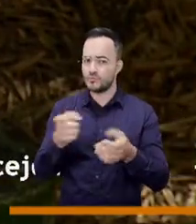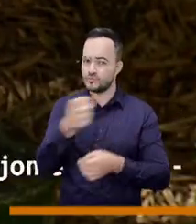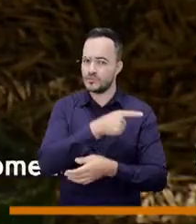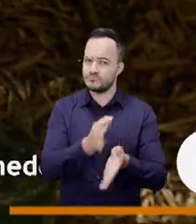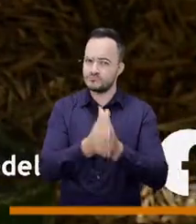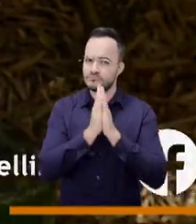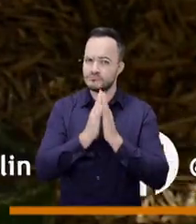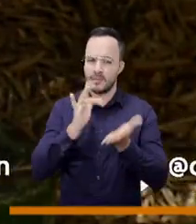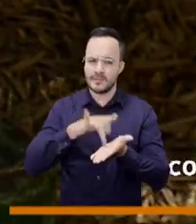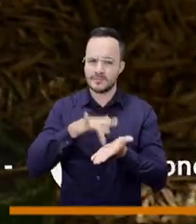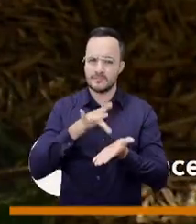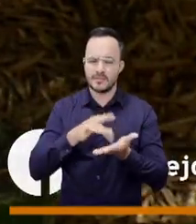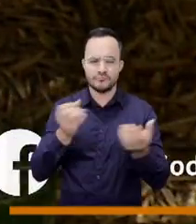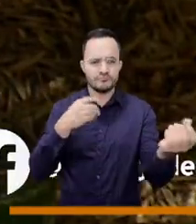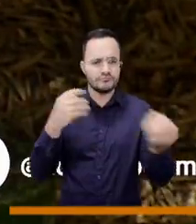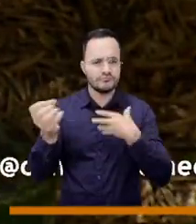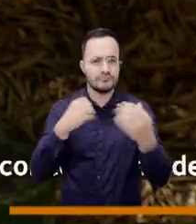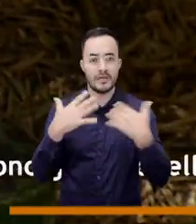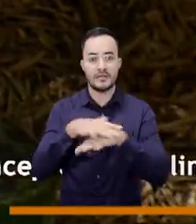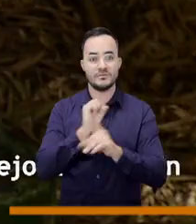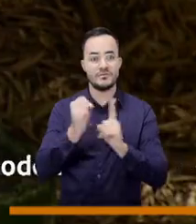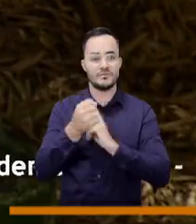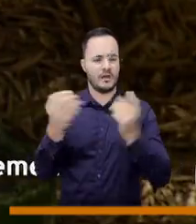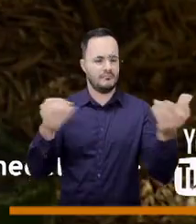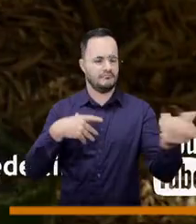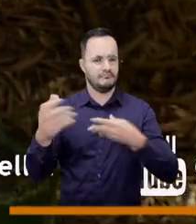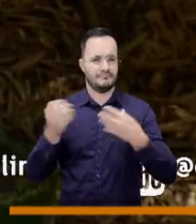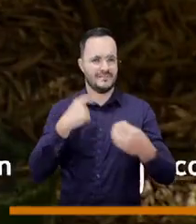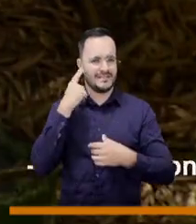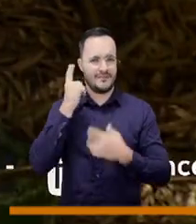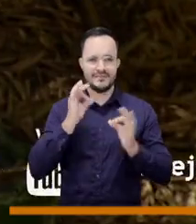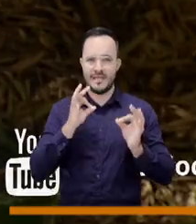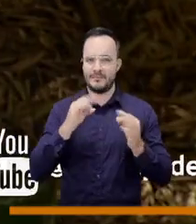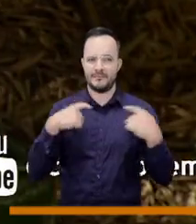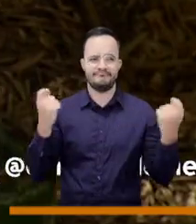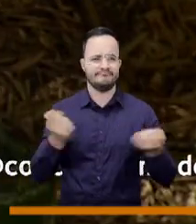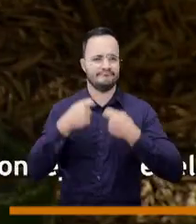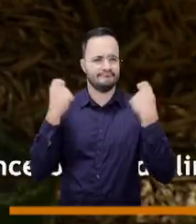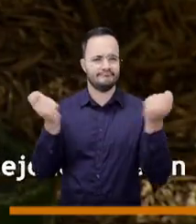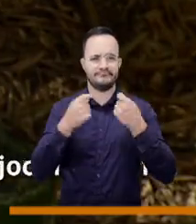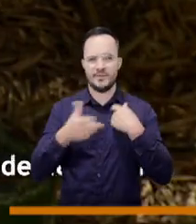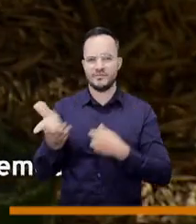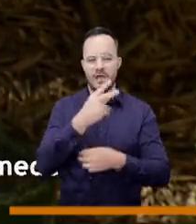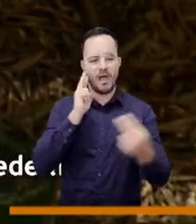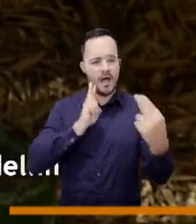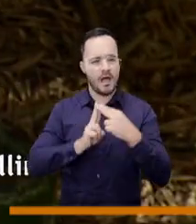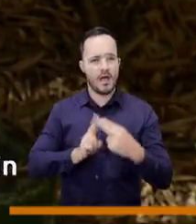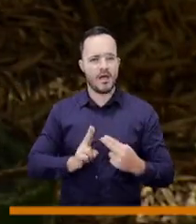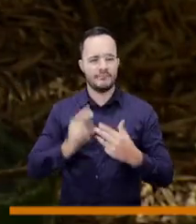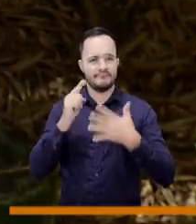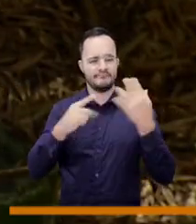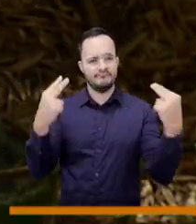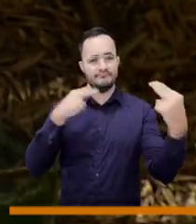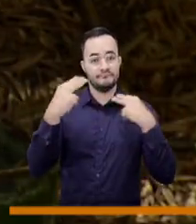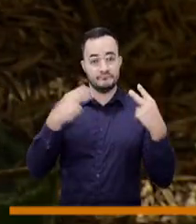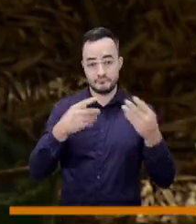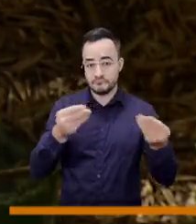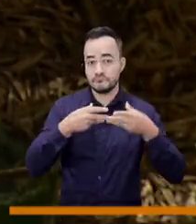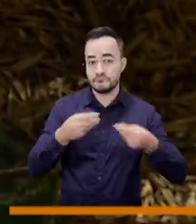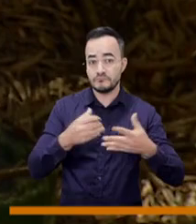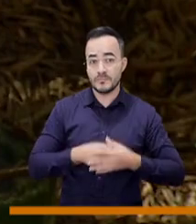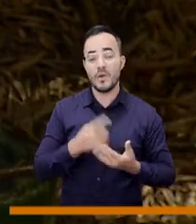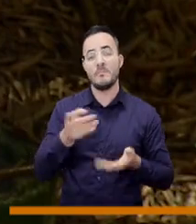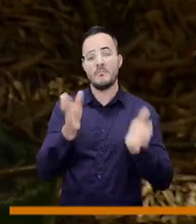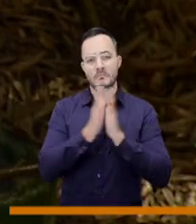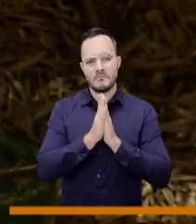yo. Por eso queremos que estén también participando de forma activa a través de las redes sociales en las cuales nunca paramos esta conversación. Ustedes